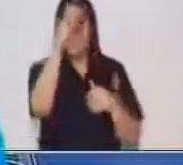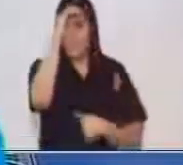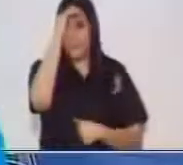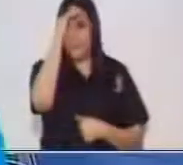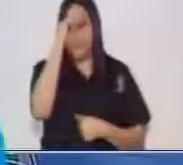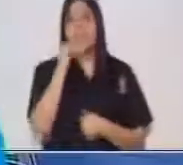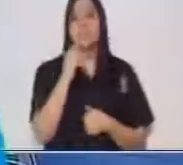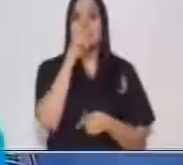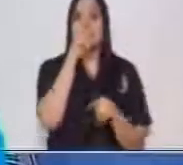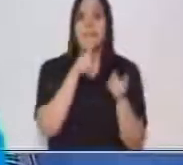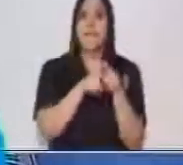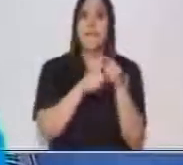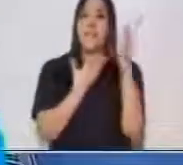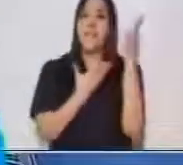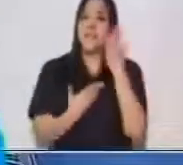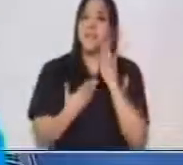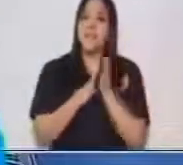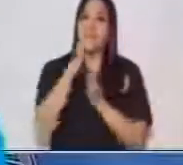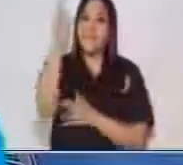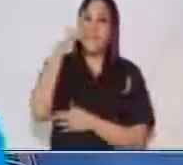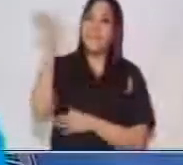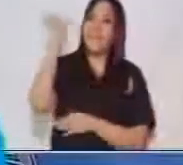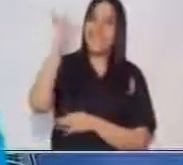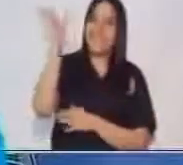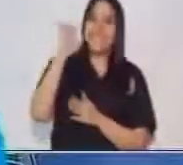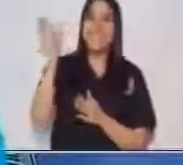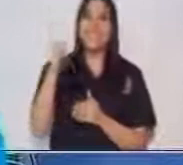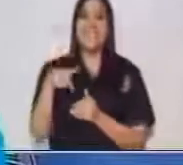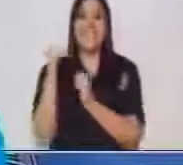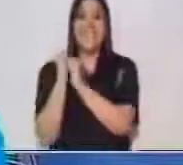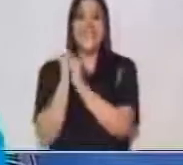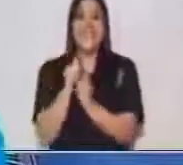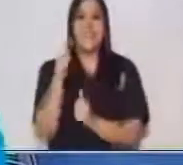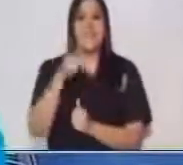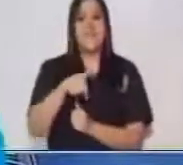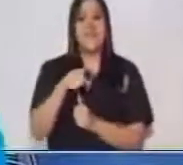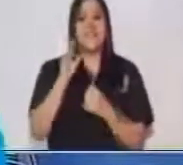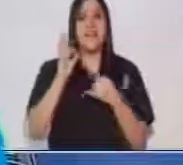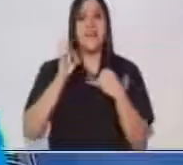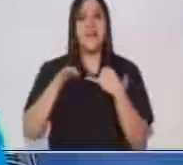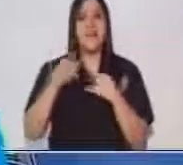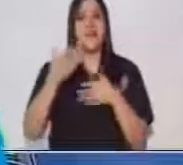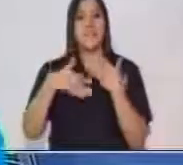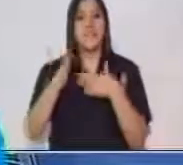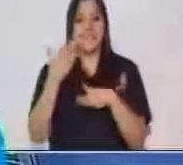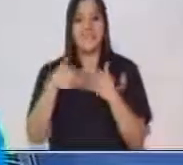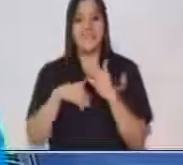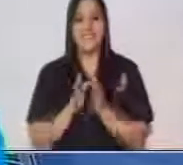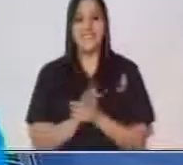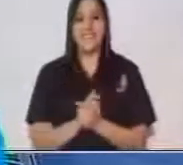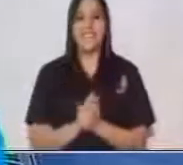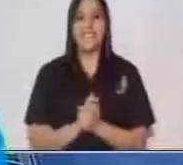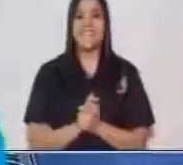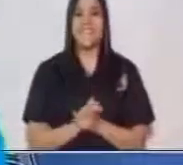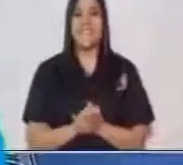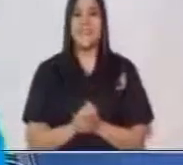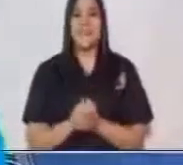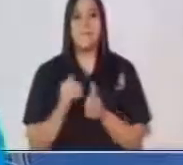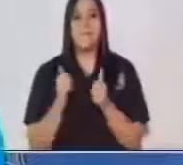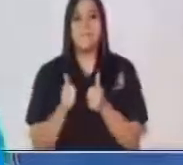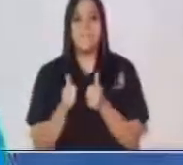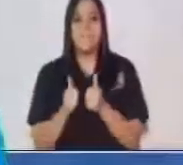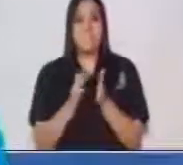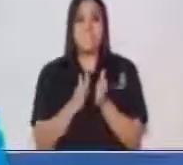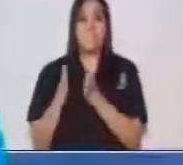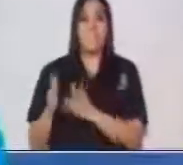darle la bienvenida y a saludar a Lourdes, que nos acompaña en esta oportunidad en la lengua de señas. Muy bien,